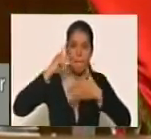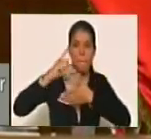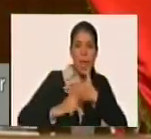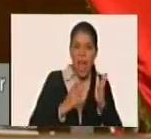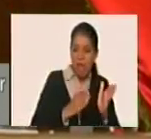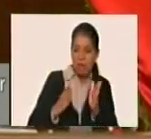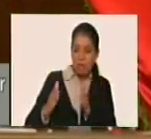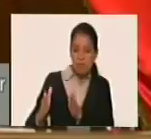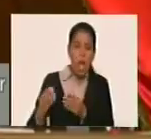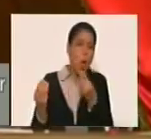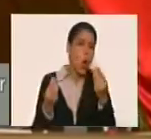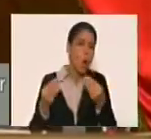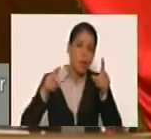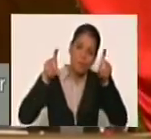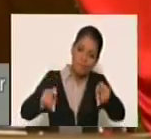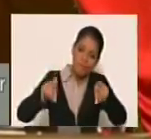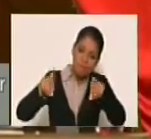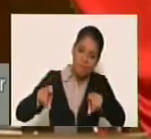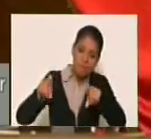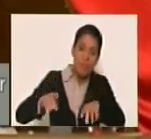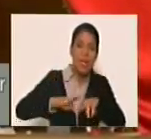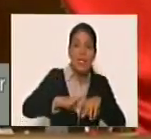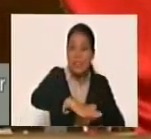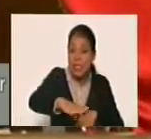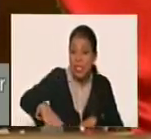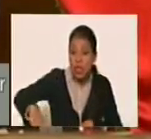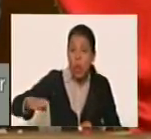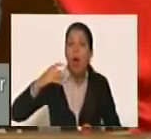la paz en todos los niveles.